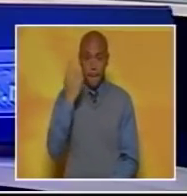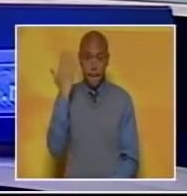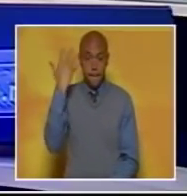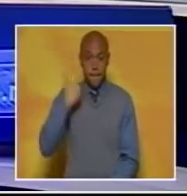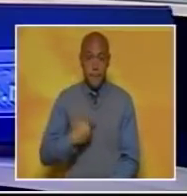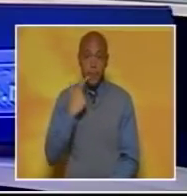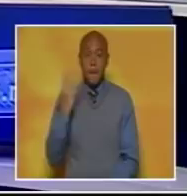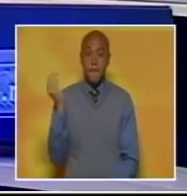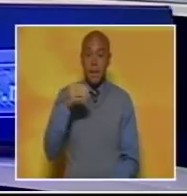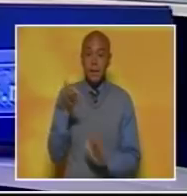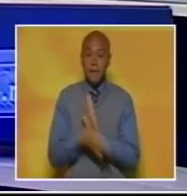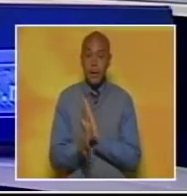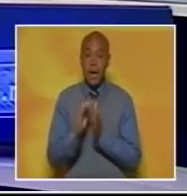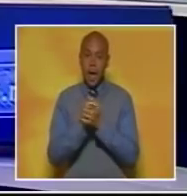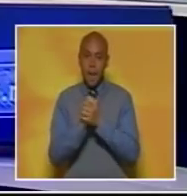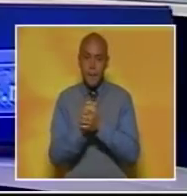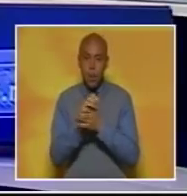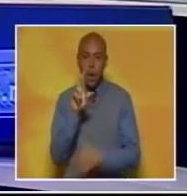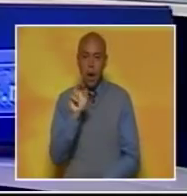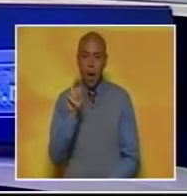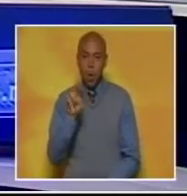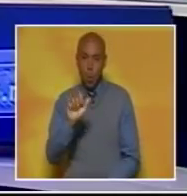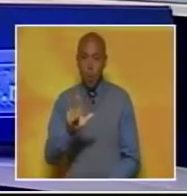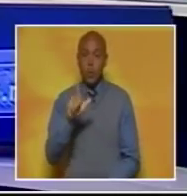información sobre la muerte de Raúl Amundaray.